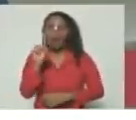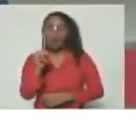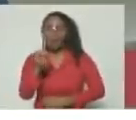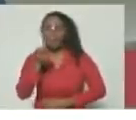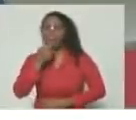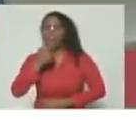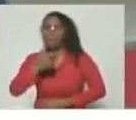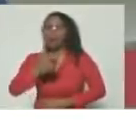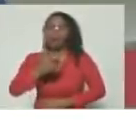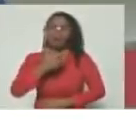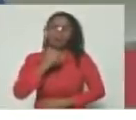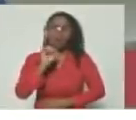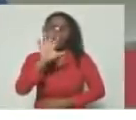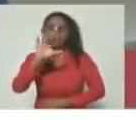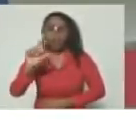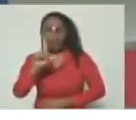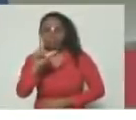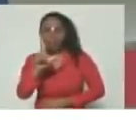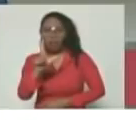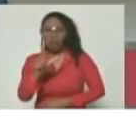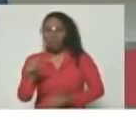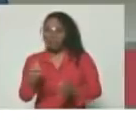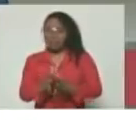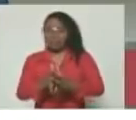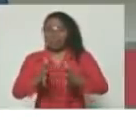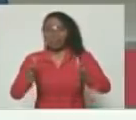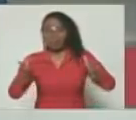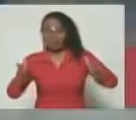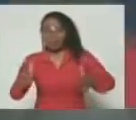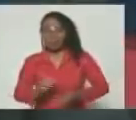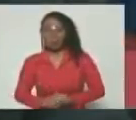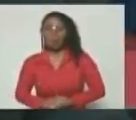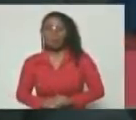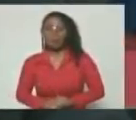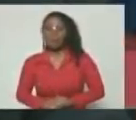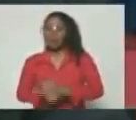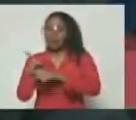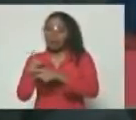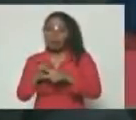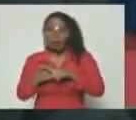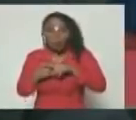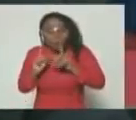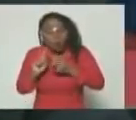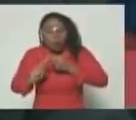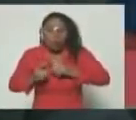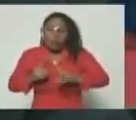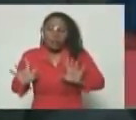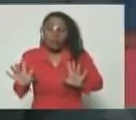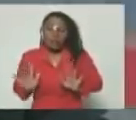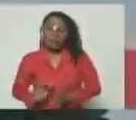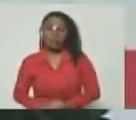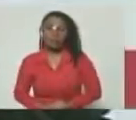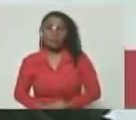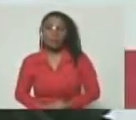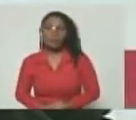por el 5 de julio, grandiosa. Es otra cosa.